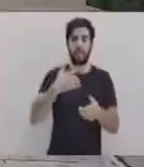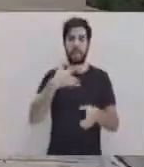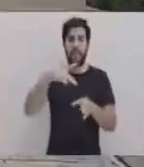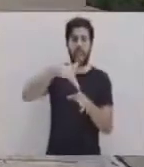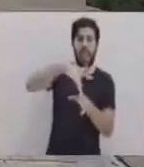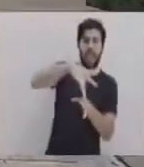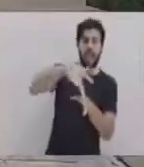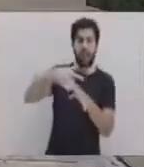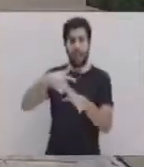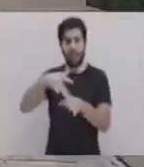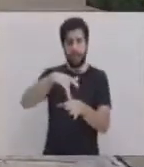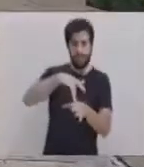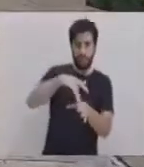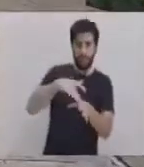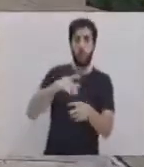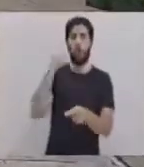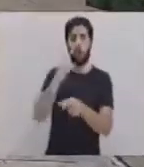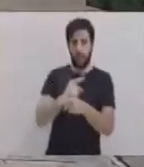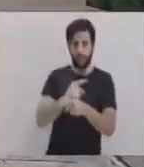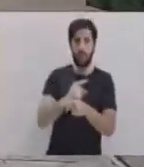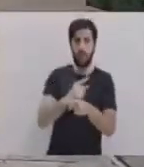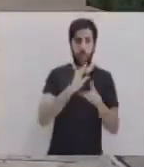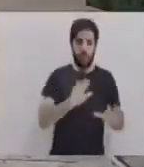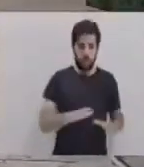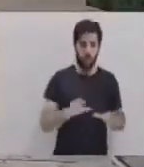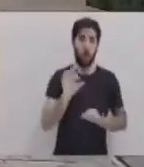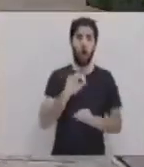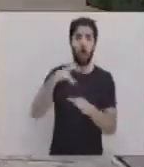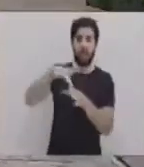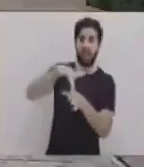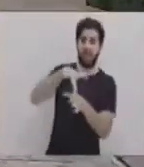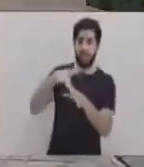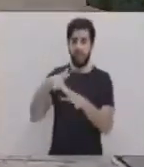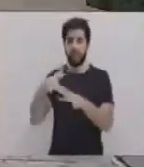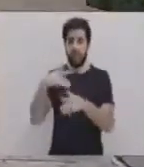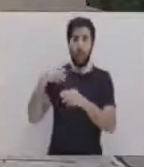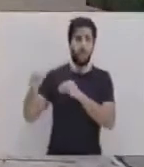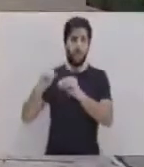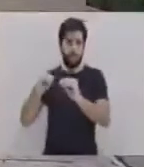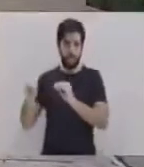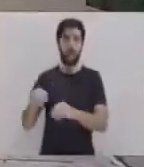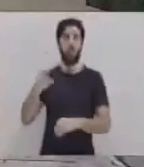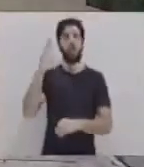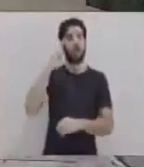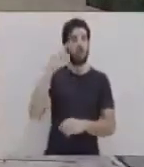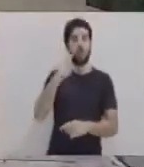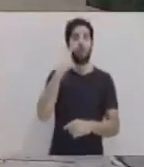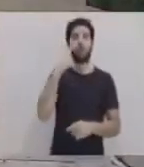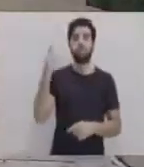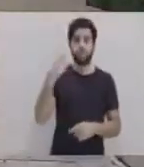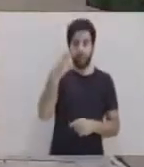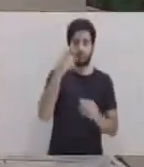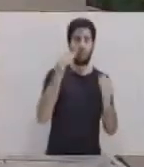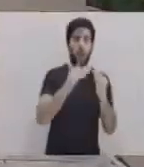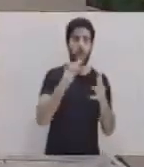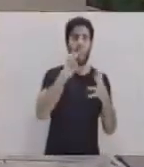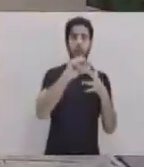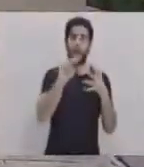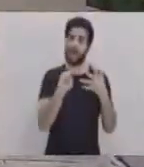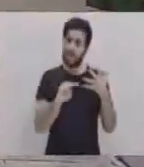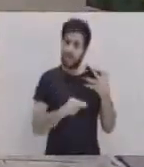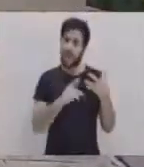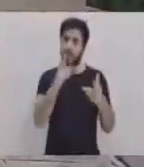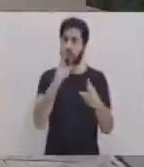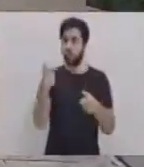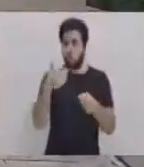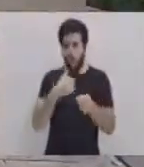equilibrio dinámico y equilibrio estático. Recuerda que antes de iniciar cualquier actividad debes delimitar el espacio, buscar tus materiales que se adapten